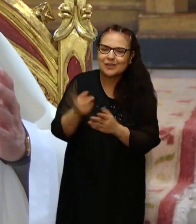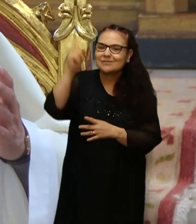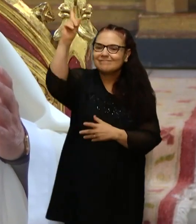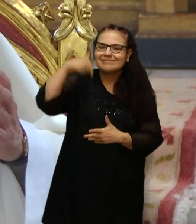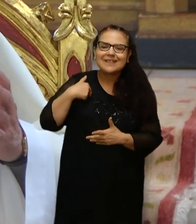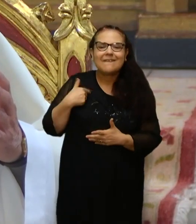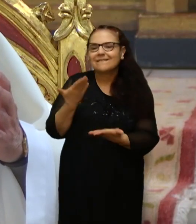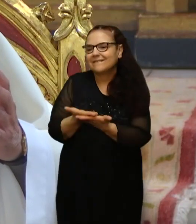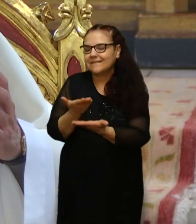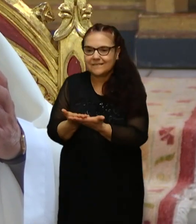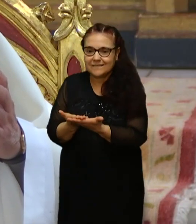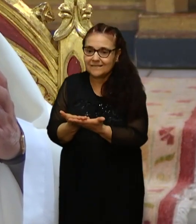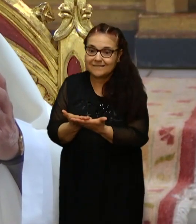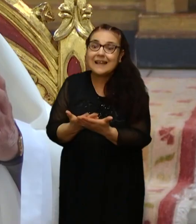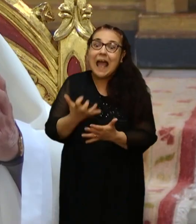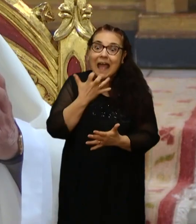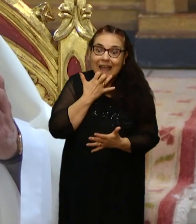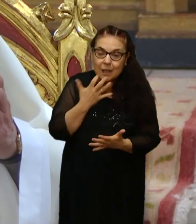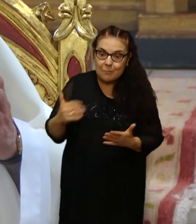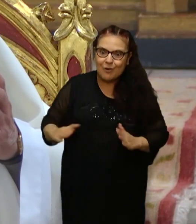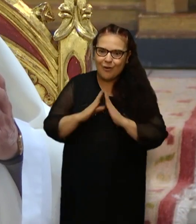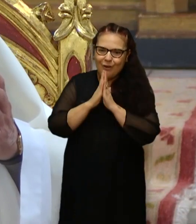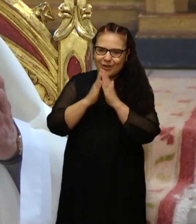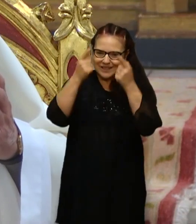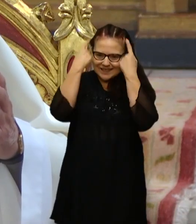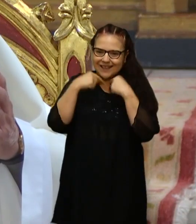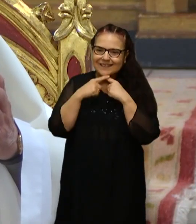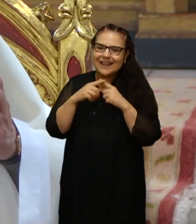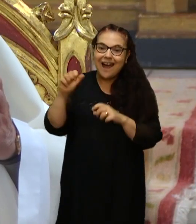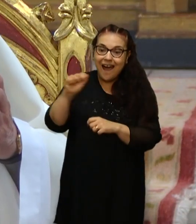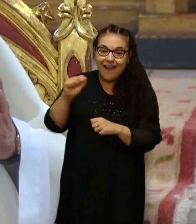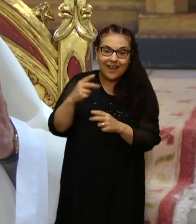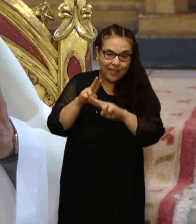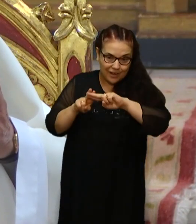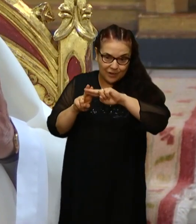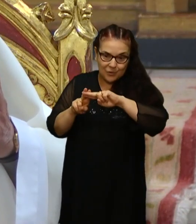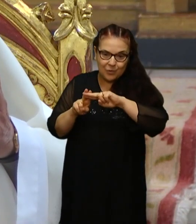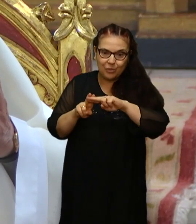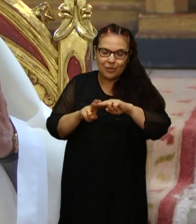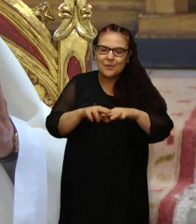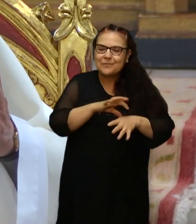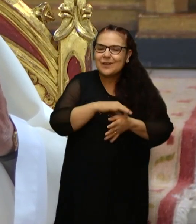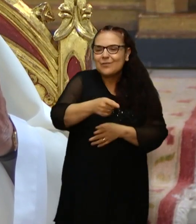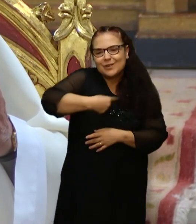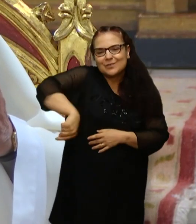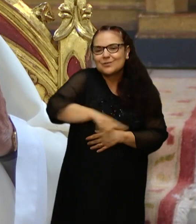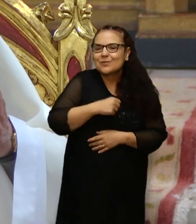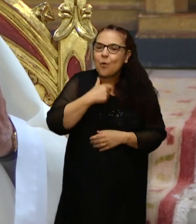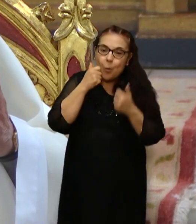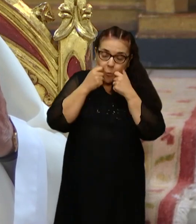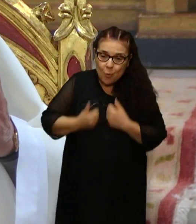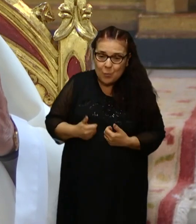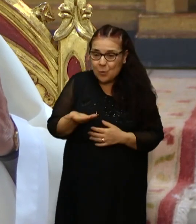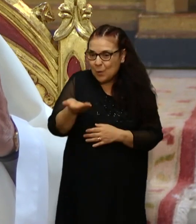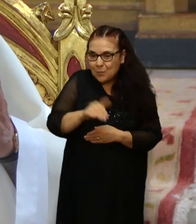te pedimos que, a ejemplo de Santa Ángela de la Cruz, llevando en nuestro cuerpo la